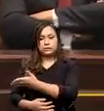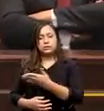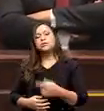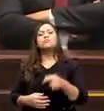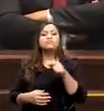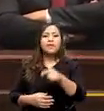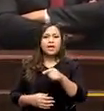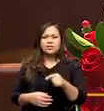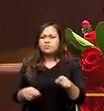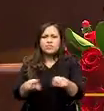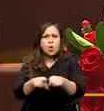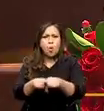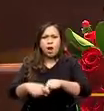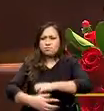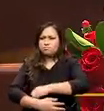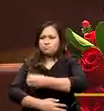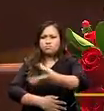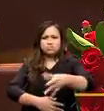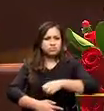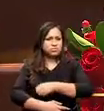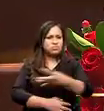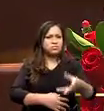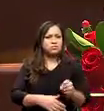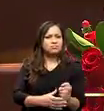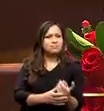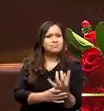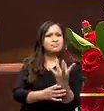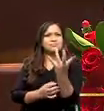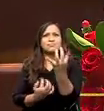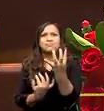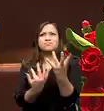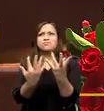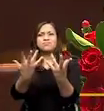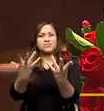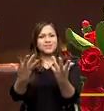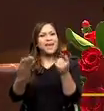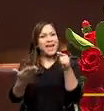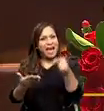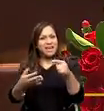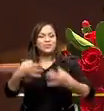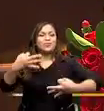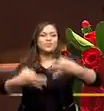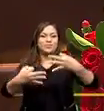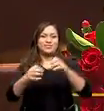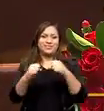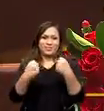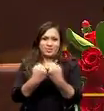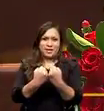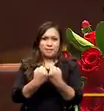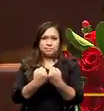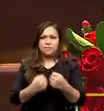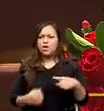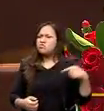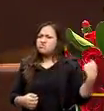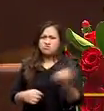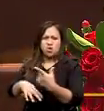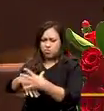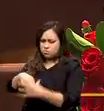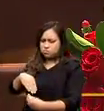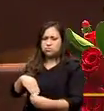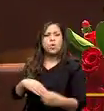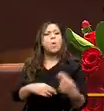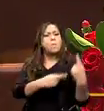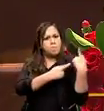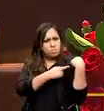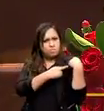justicia y equidad. En todos los procesos políticos de nuestro continente, el rol de la mujer ha sido fundamental. En